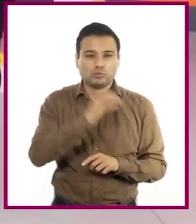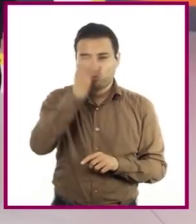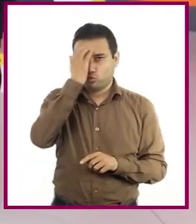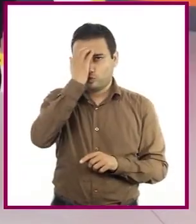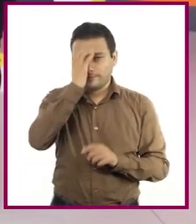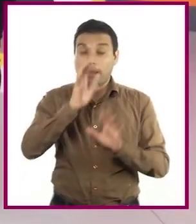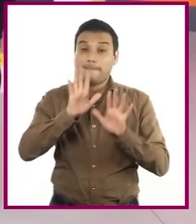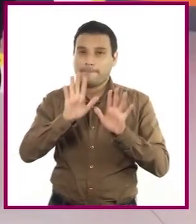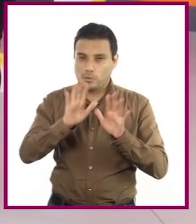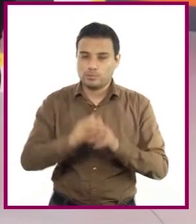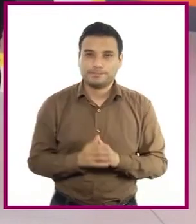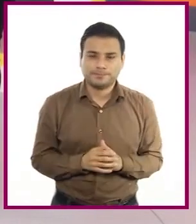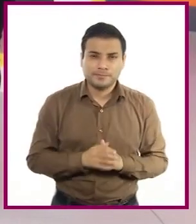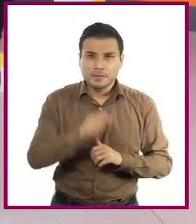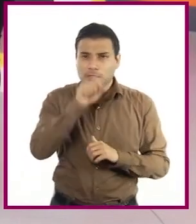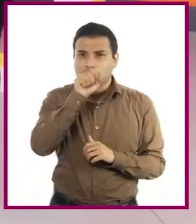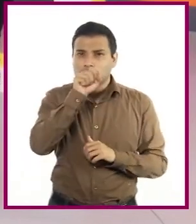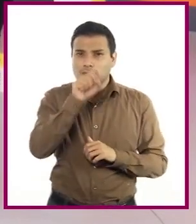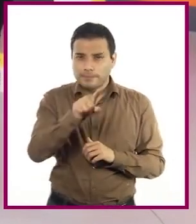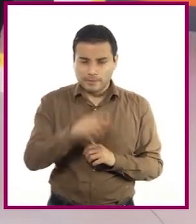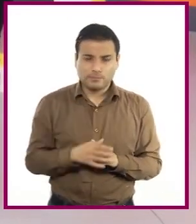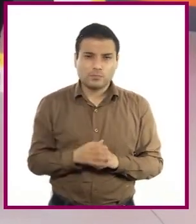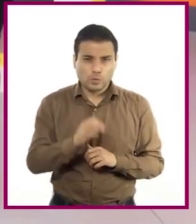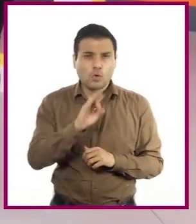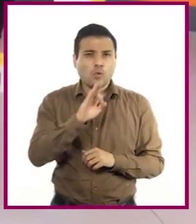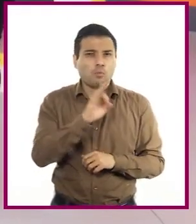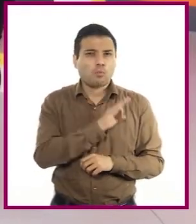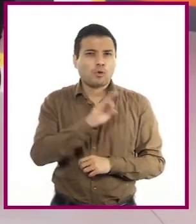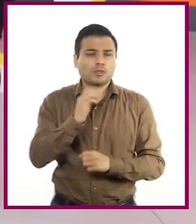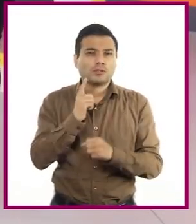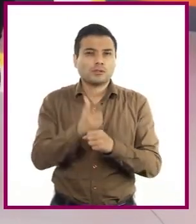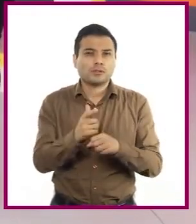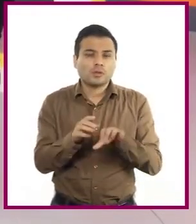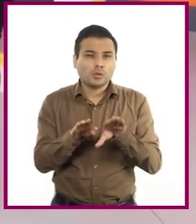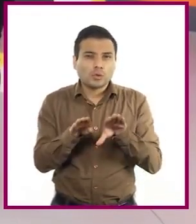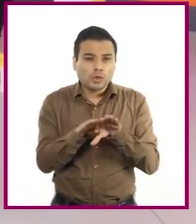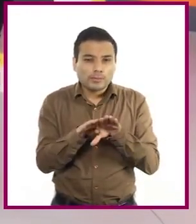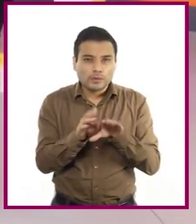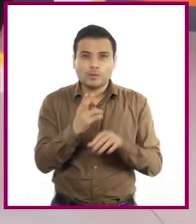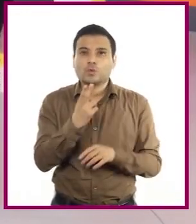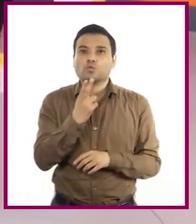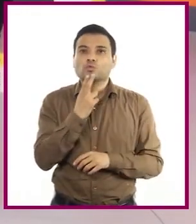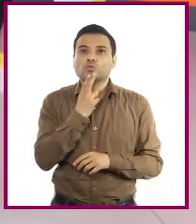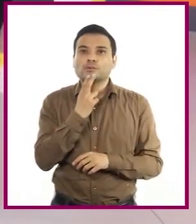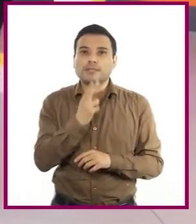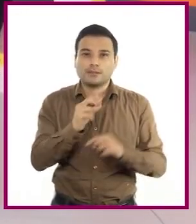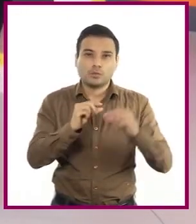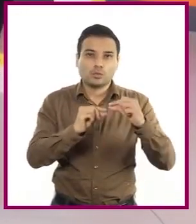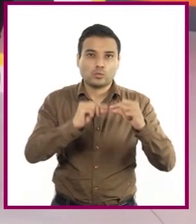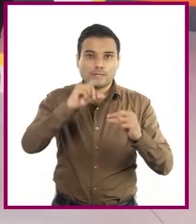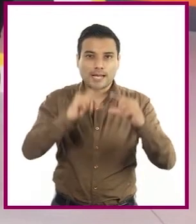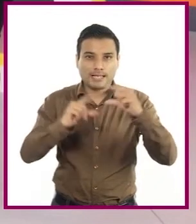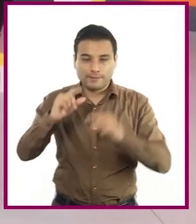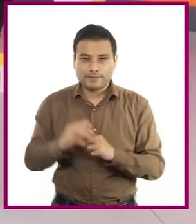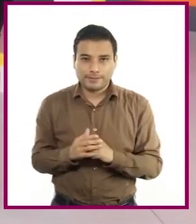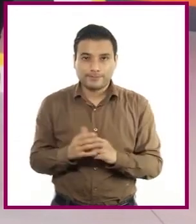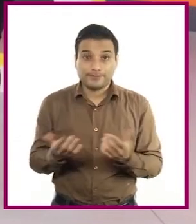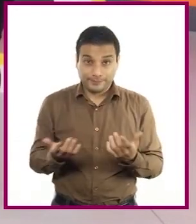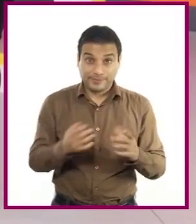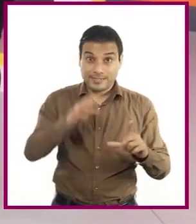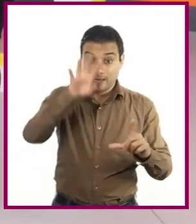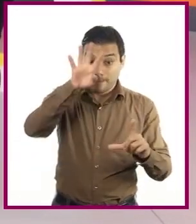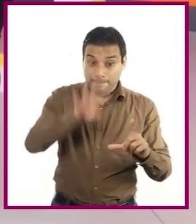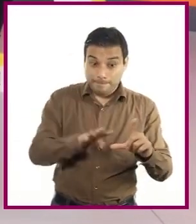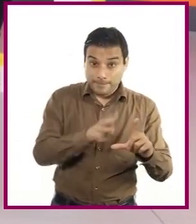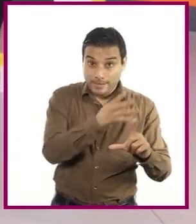Sin embargo, también podemos hallarlos tomando como referencia una gráfica y para ello el plano cartesiano es muy